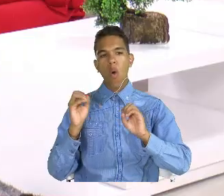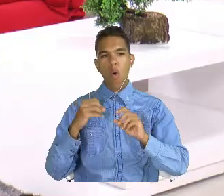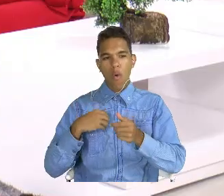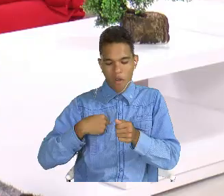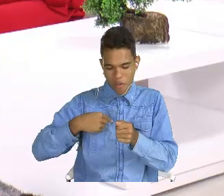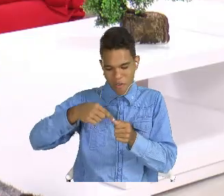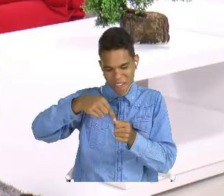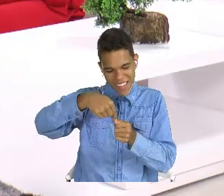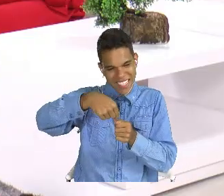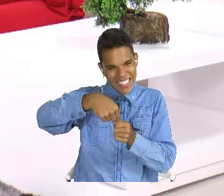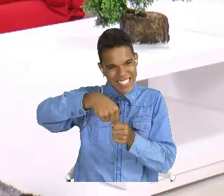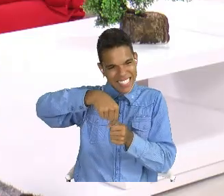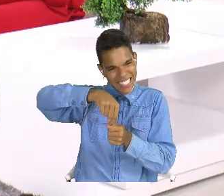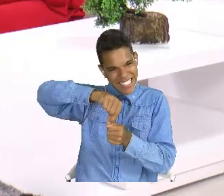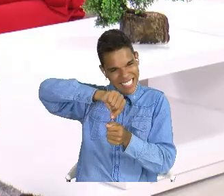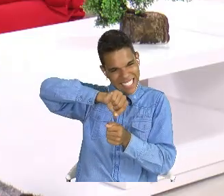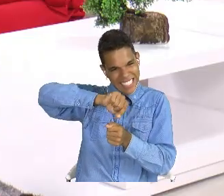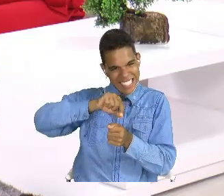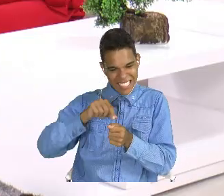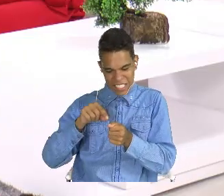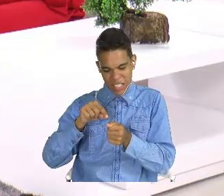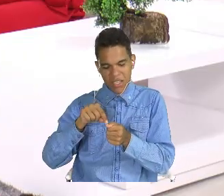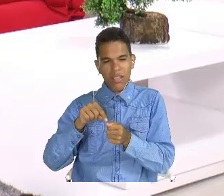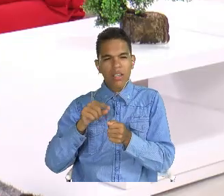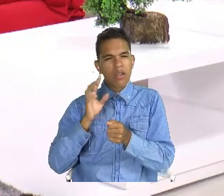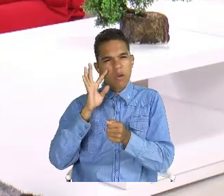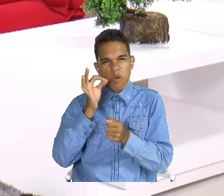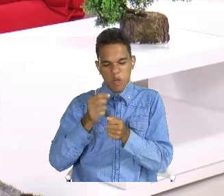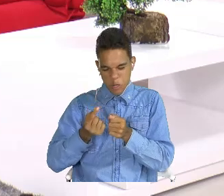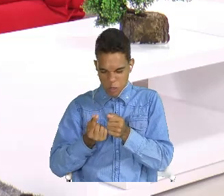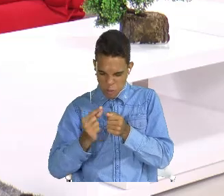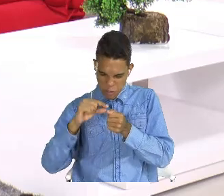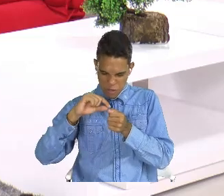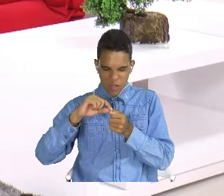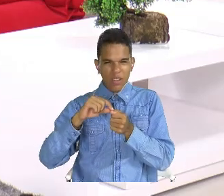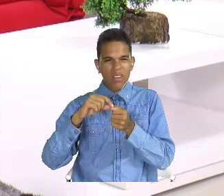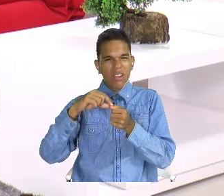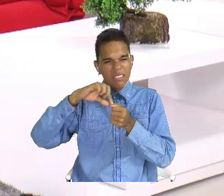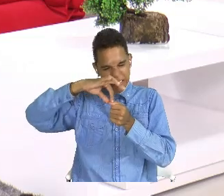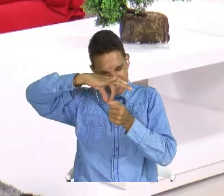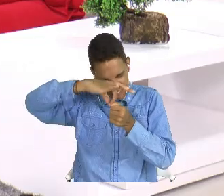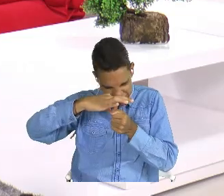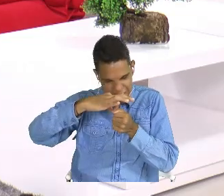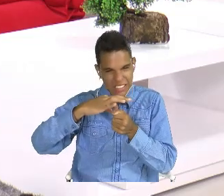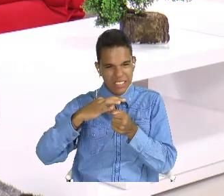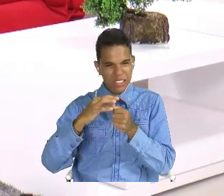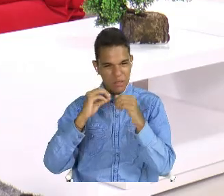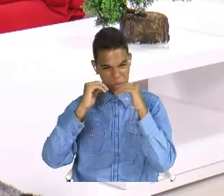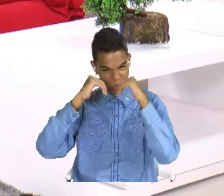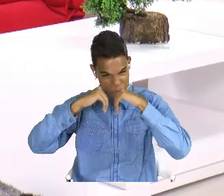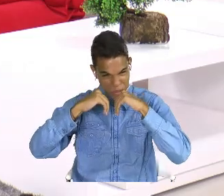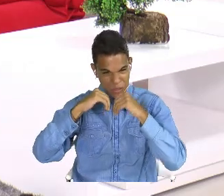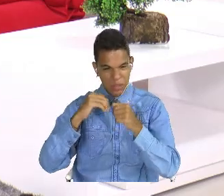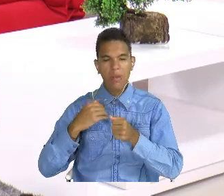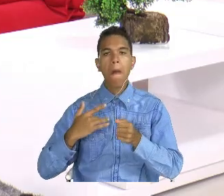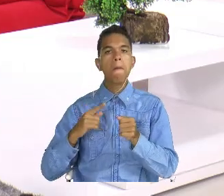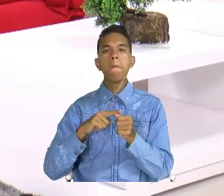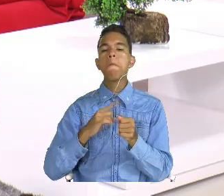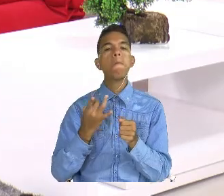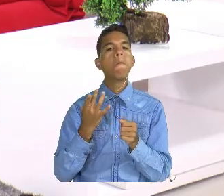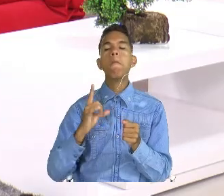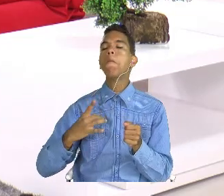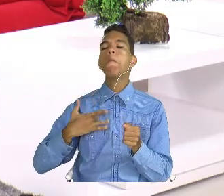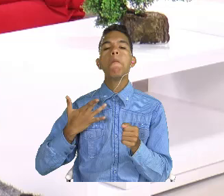lenguaje popular, que no se cuida, la uña se encarna, el paciente no siente porque sus terminaciones nerviosas no están buenas, entonces